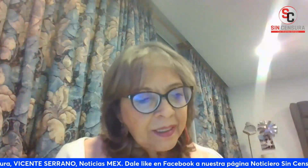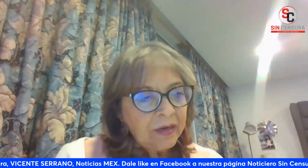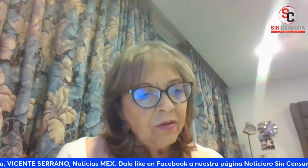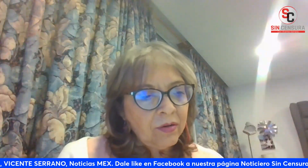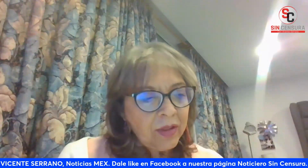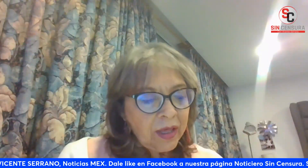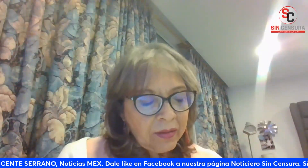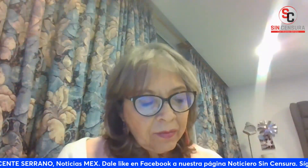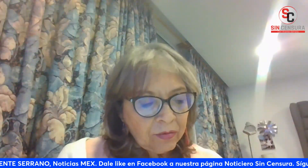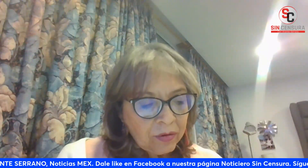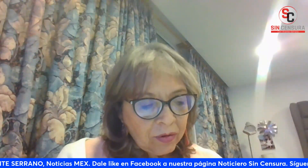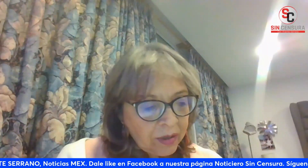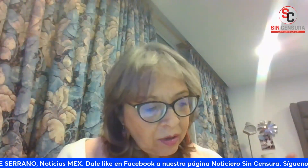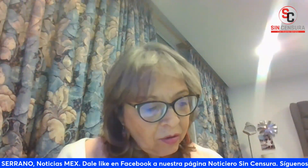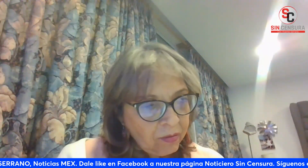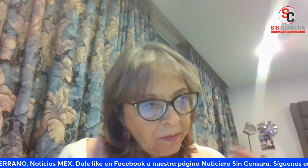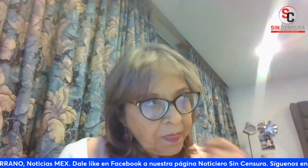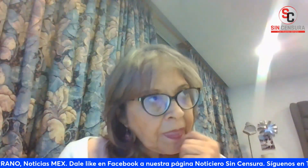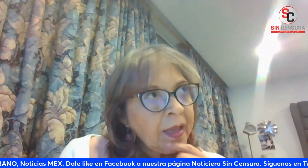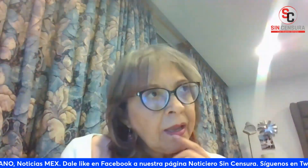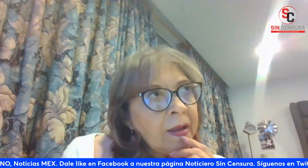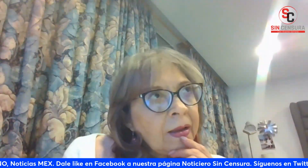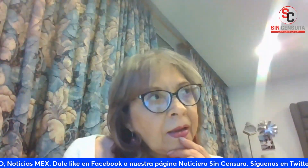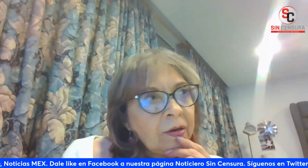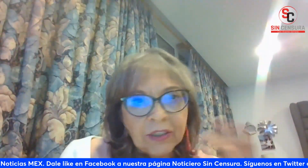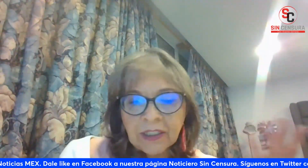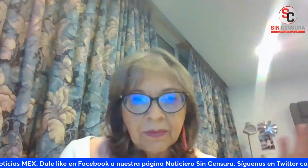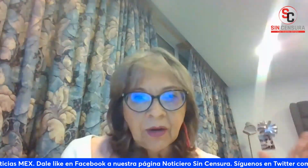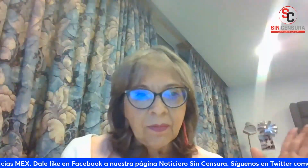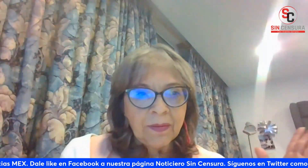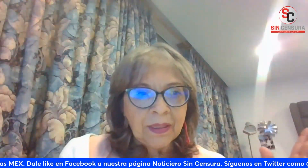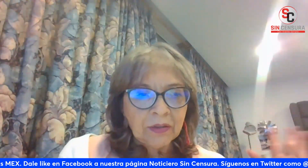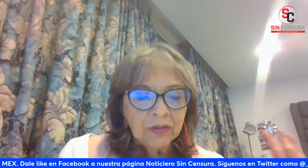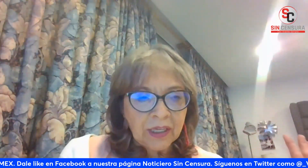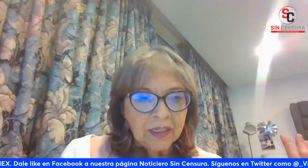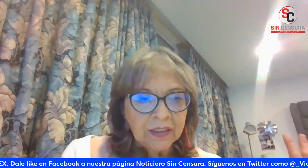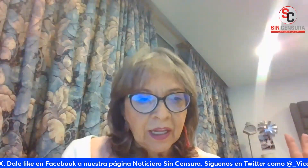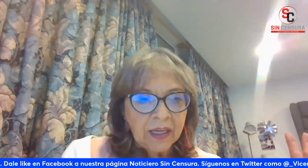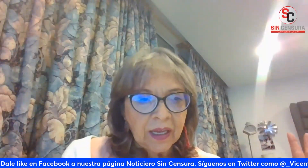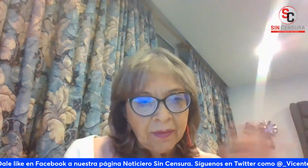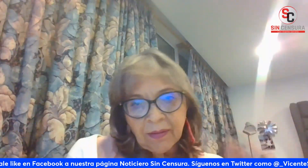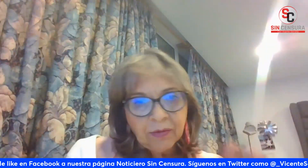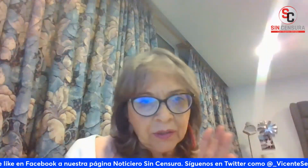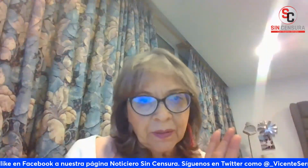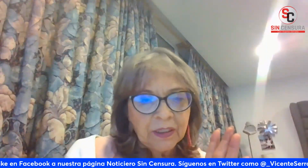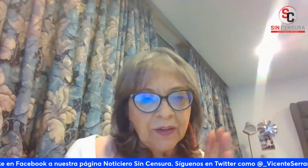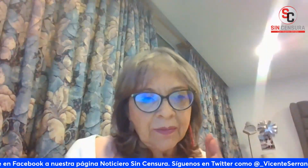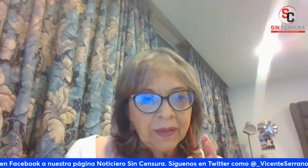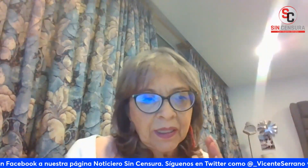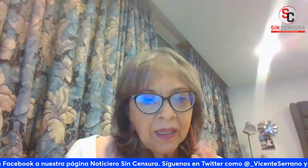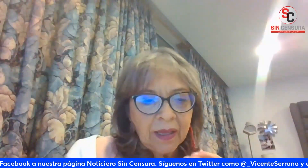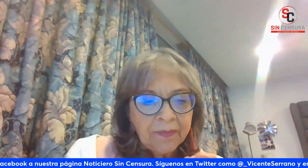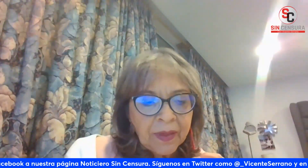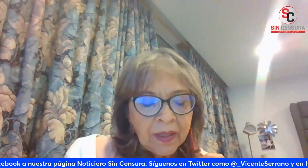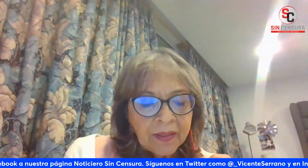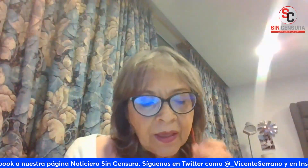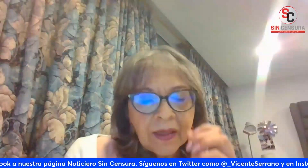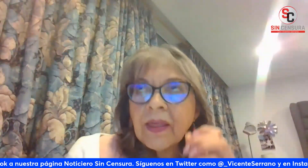quería empezar con lo de Edmundo Jacobo. No sé si me lo permites o si quieres que hablemos